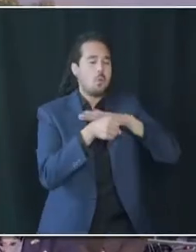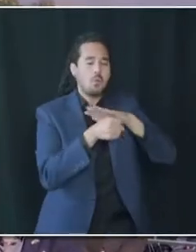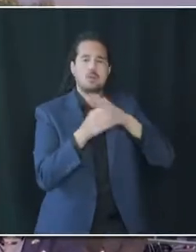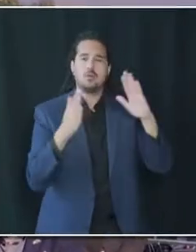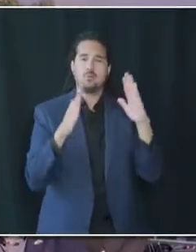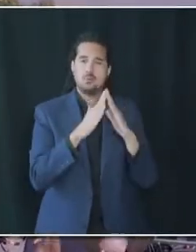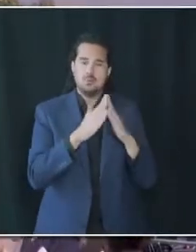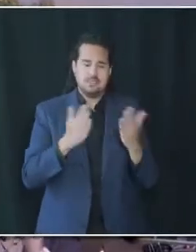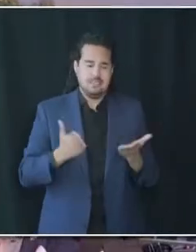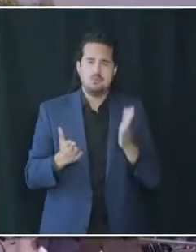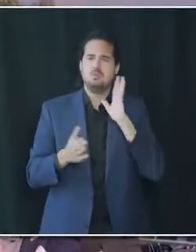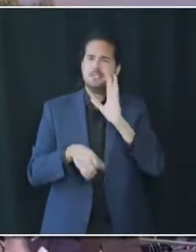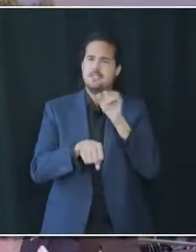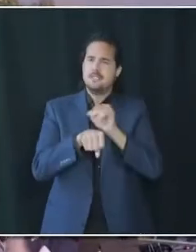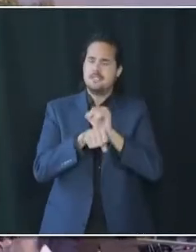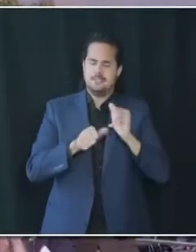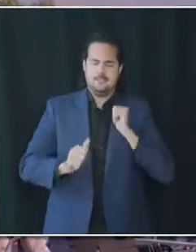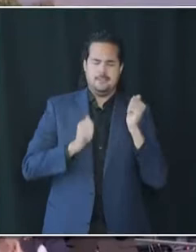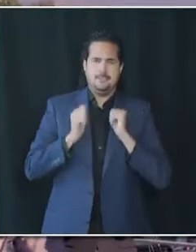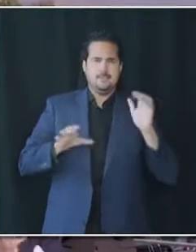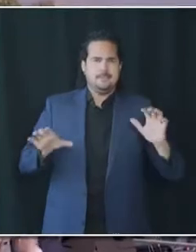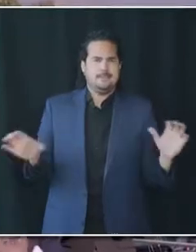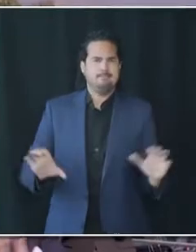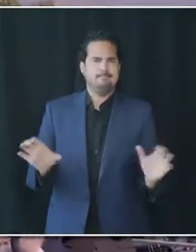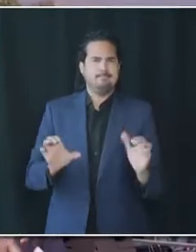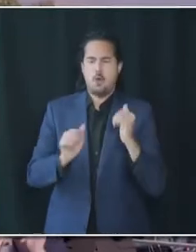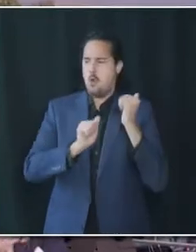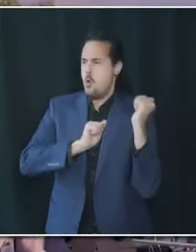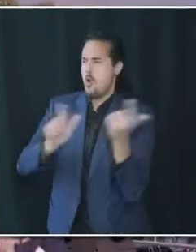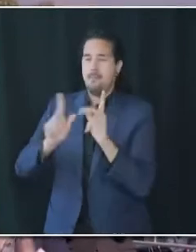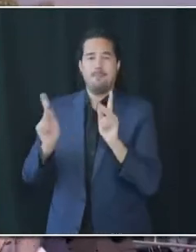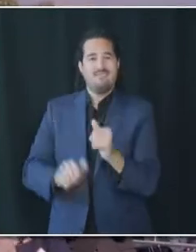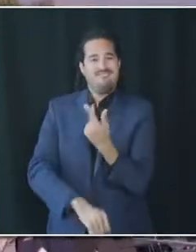se ha vacunado muchísimas gracias